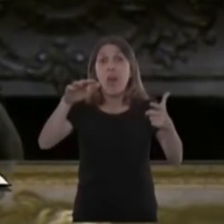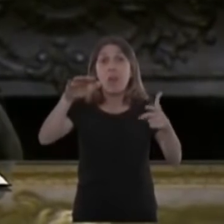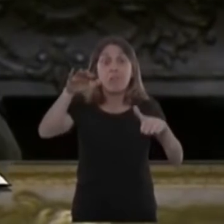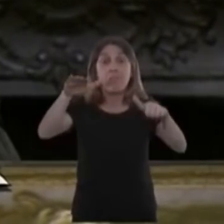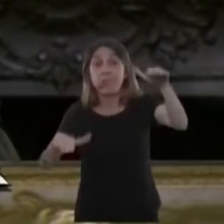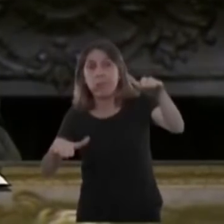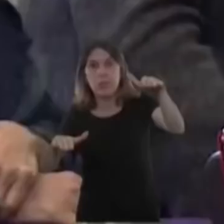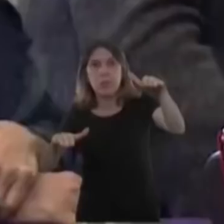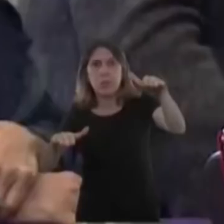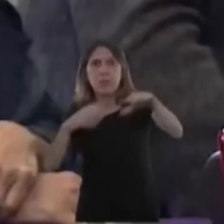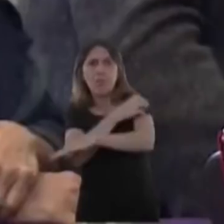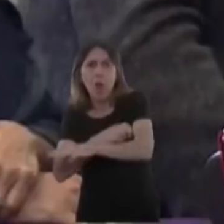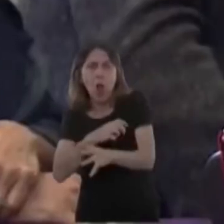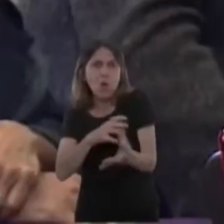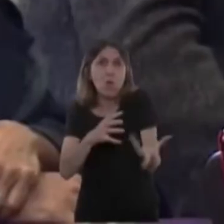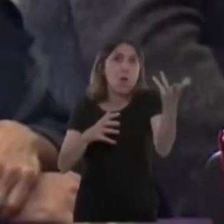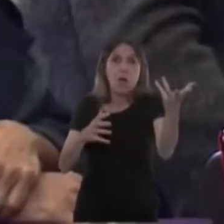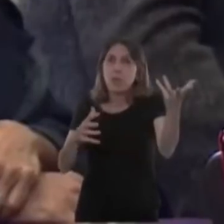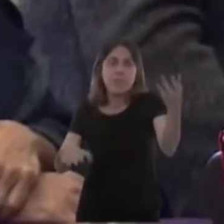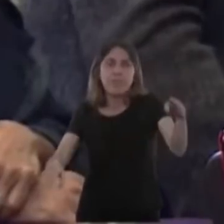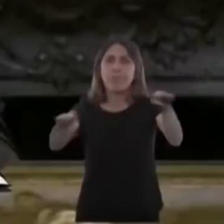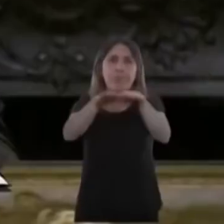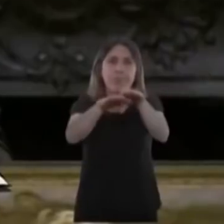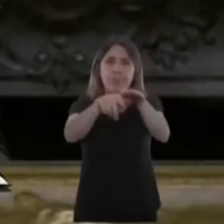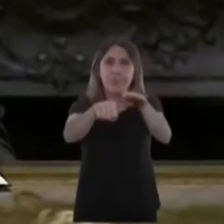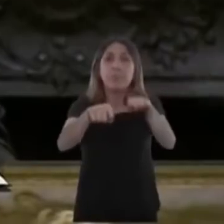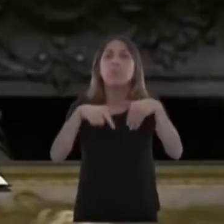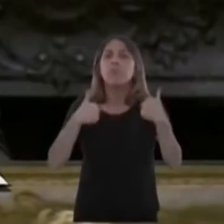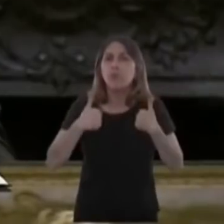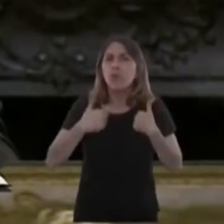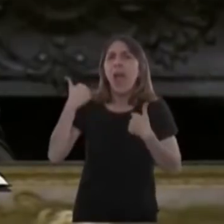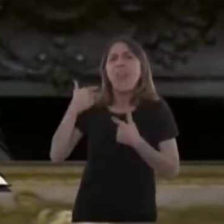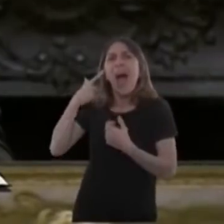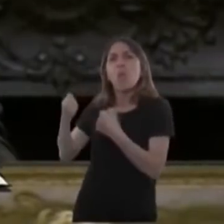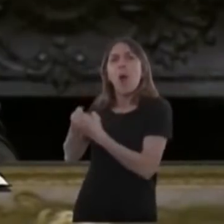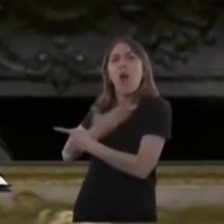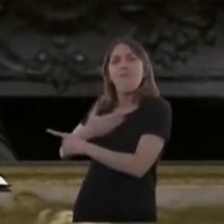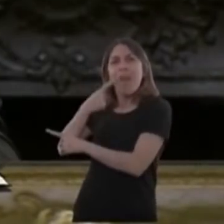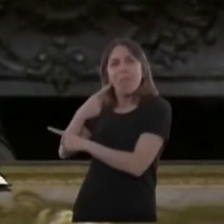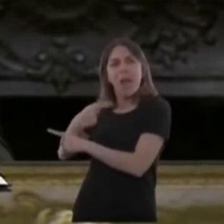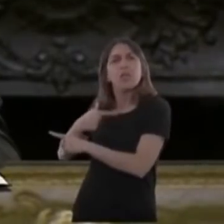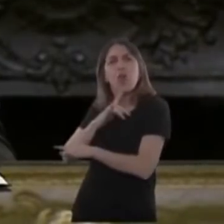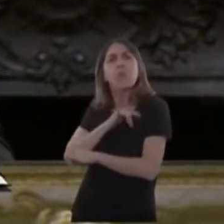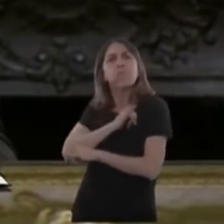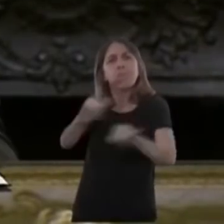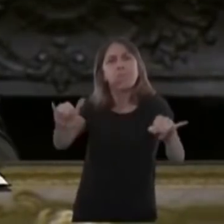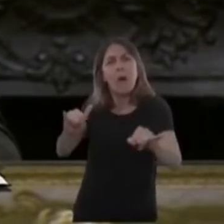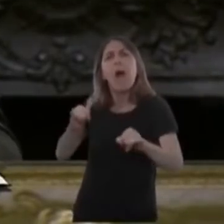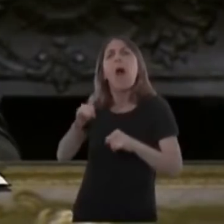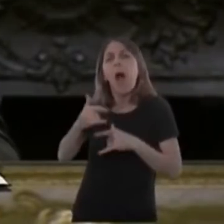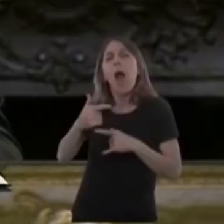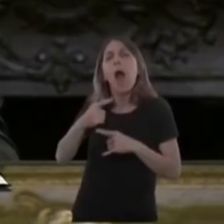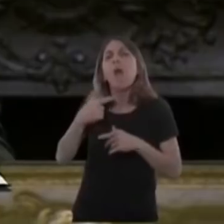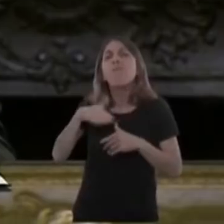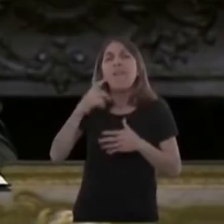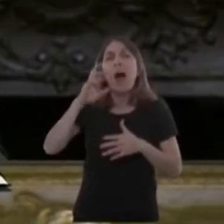idea es que lleguen a los 77.000 pesos, y los jubilados y pensionados no deben completar ningún tipo de formulario